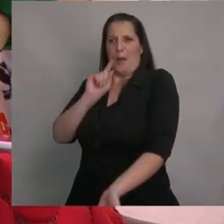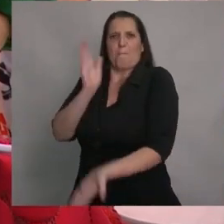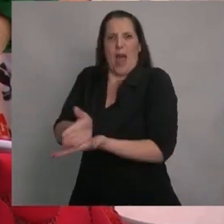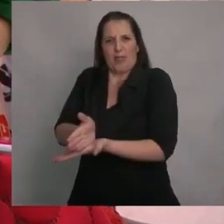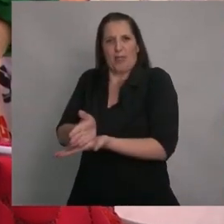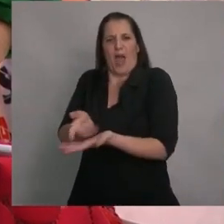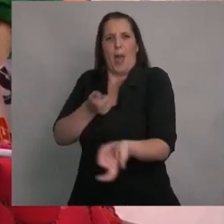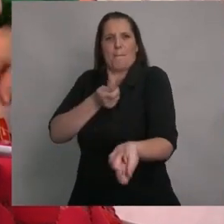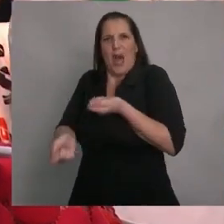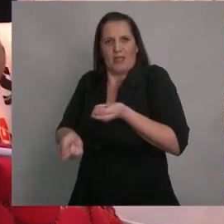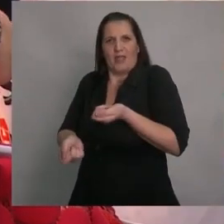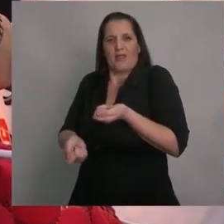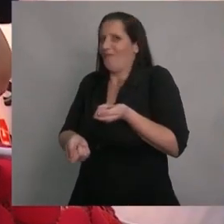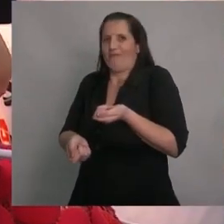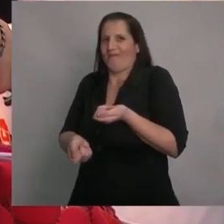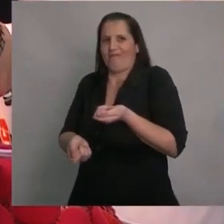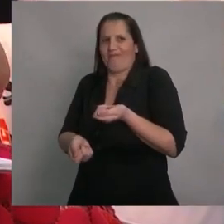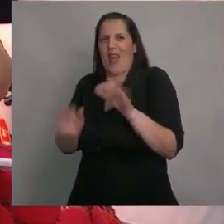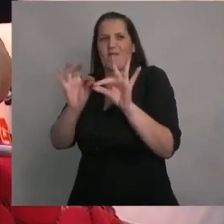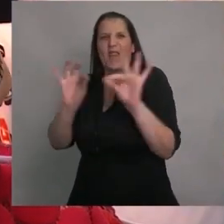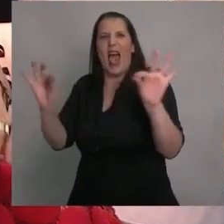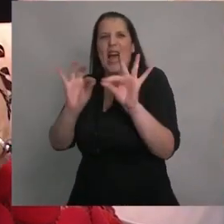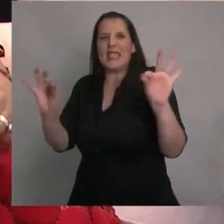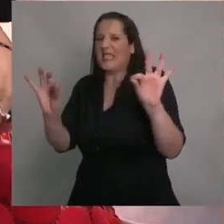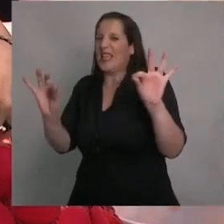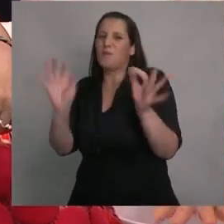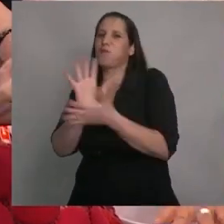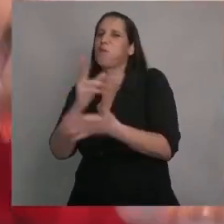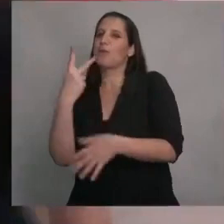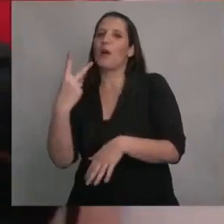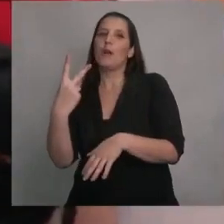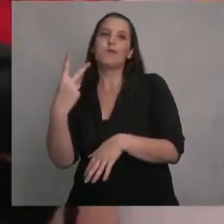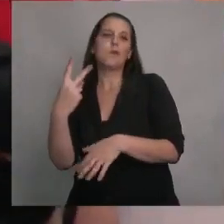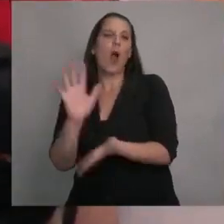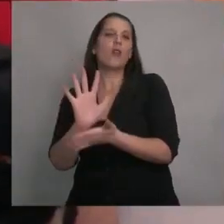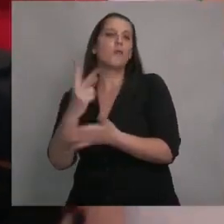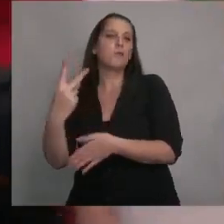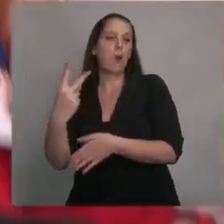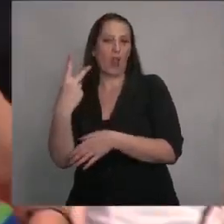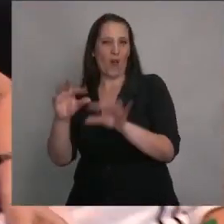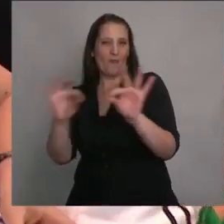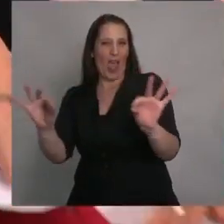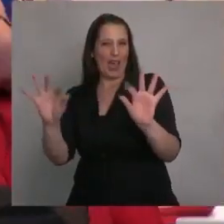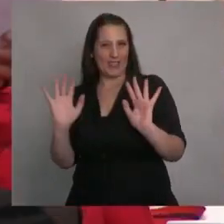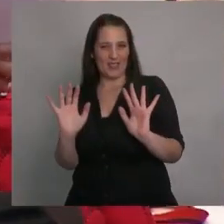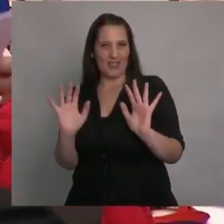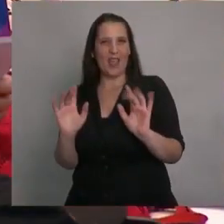para mantener esa investidura. Tiene una duplicidad, una ambigüedad, como en la noción de sujeto